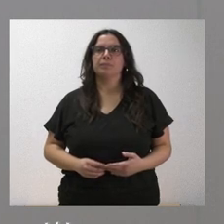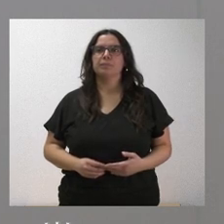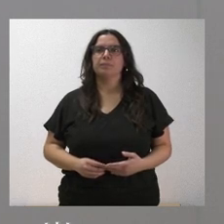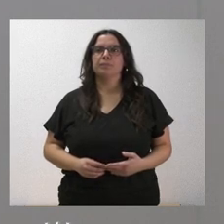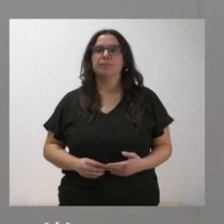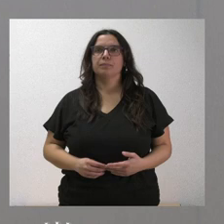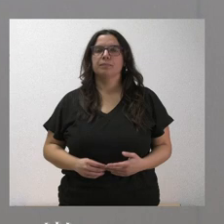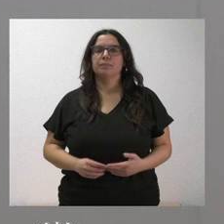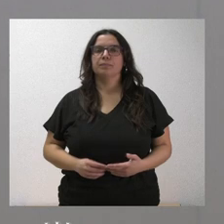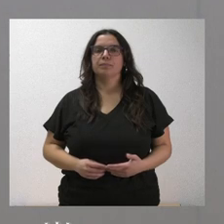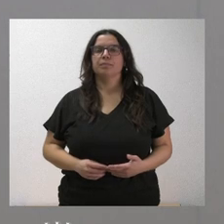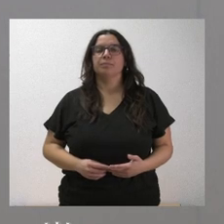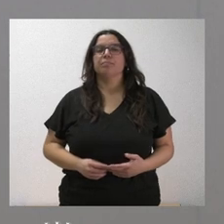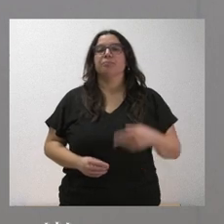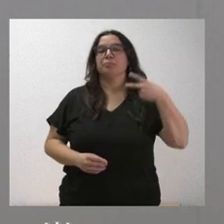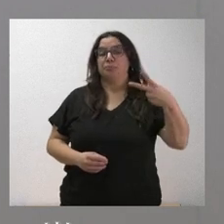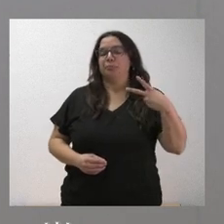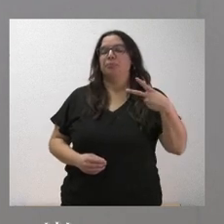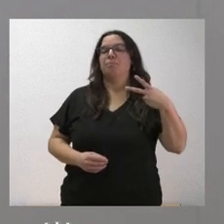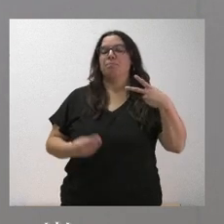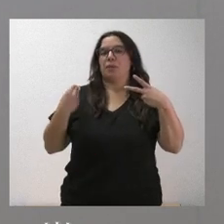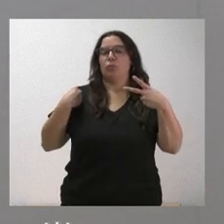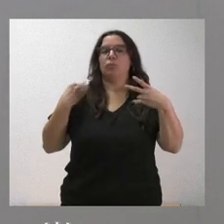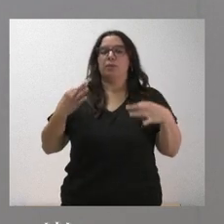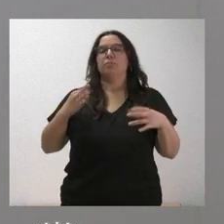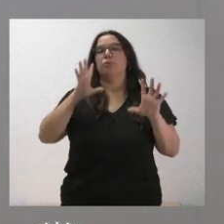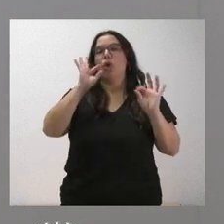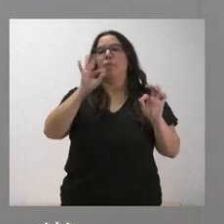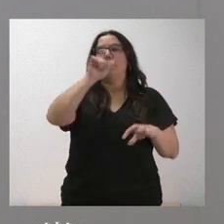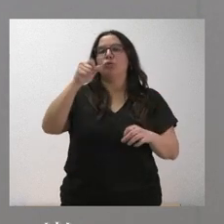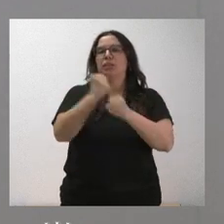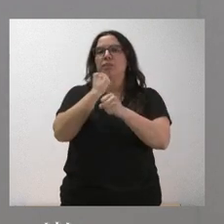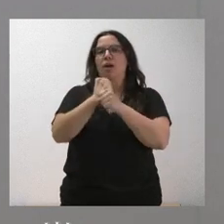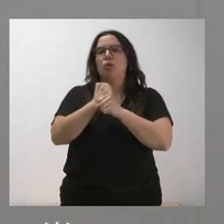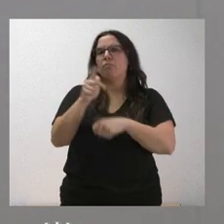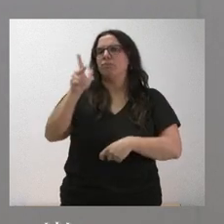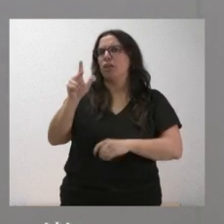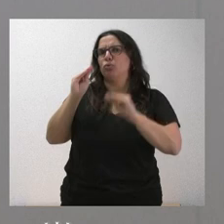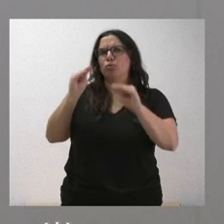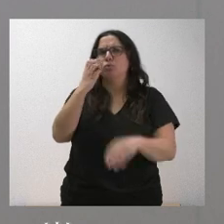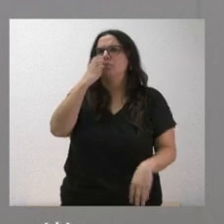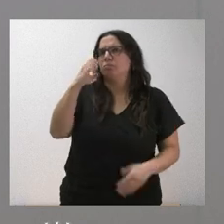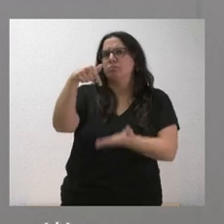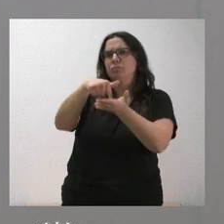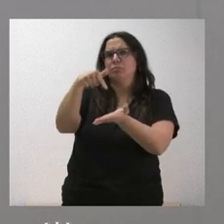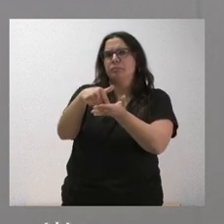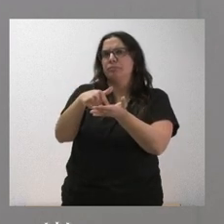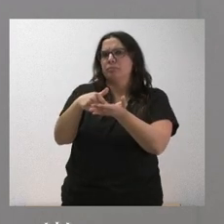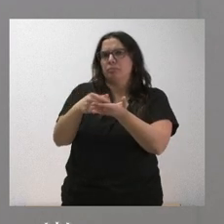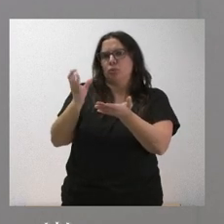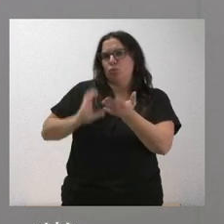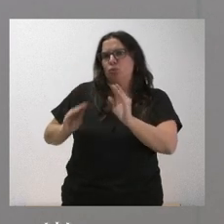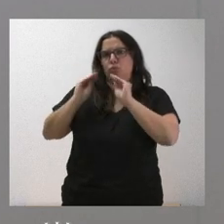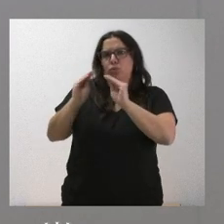pues las dos cuestiones en primer lugar que lógicamente los trabajadores tienen todo el derecho a reclamar el cobro de las percepciones que les puedan